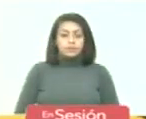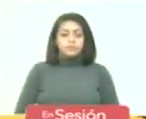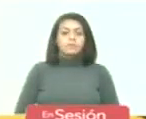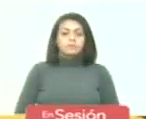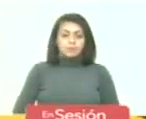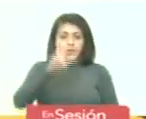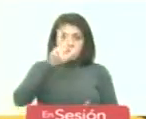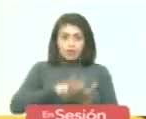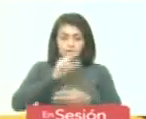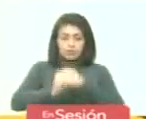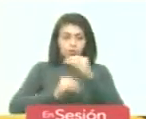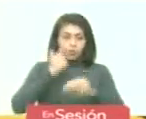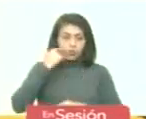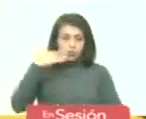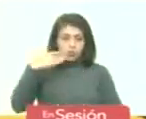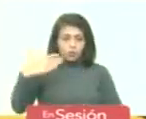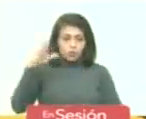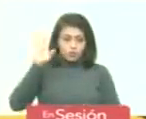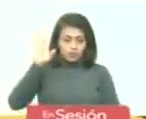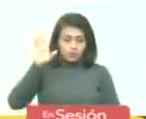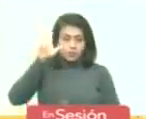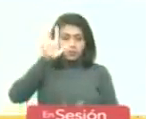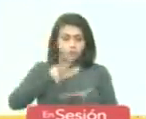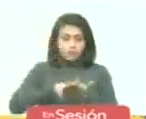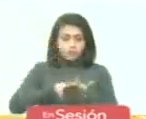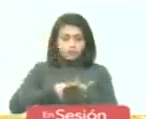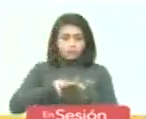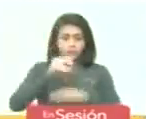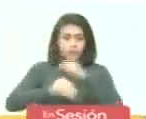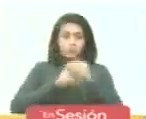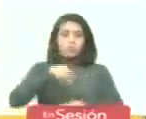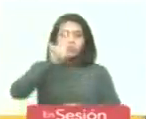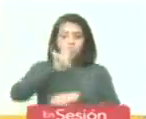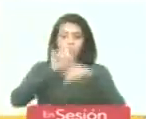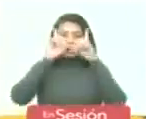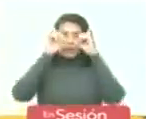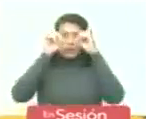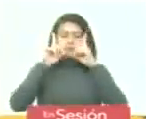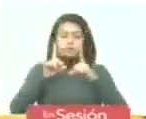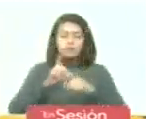sírvanse a manifestar con la señal de costumbre. Queda aprobado por unanimidad.